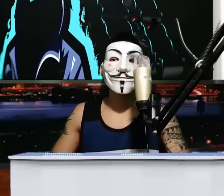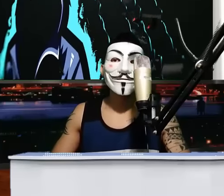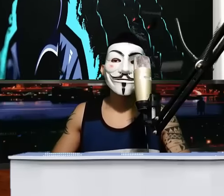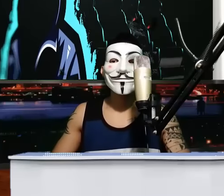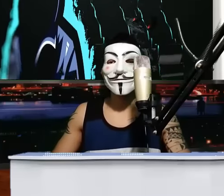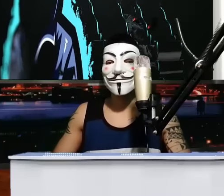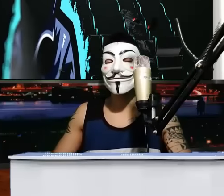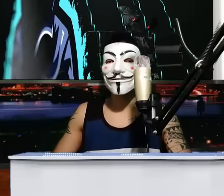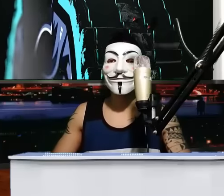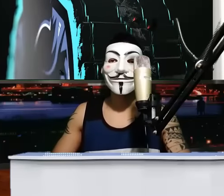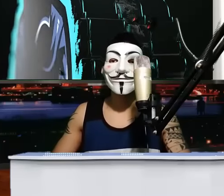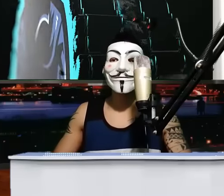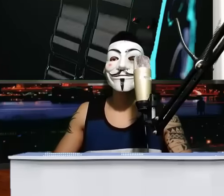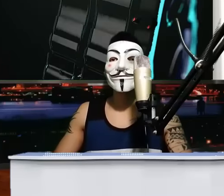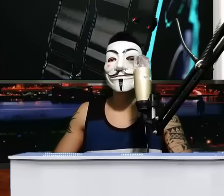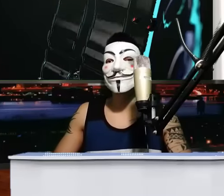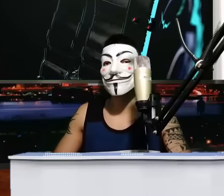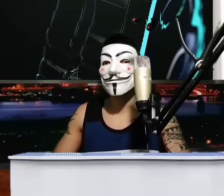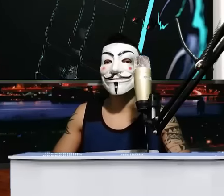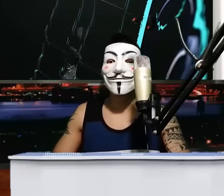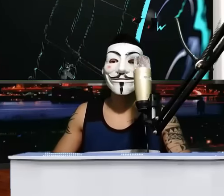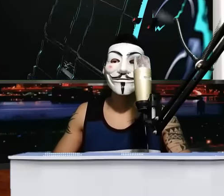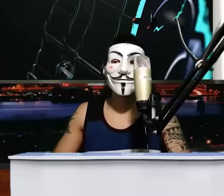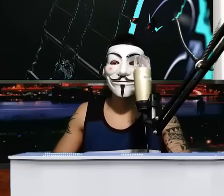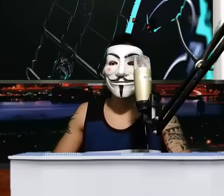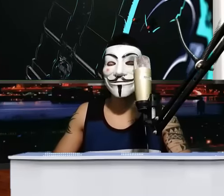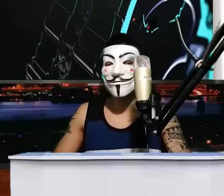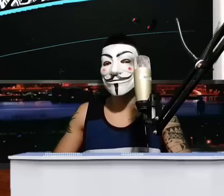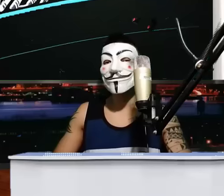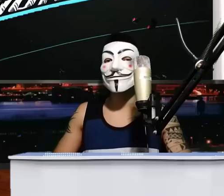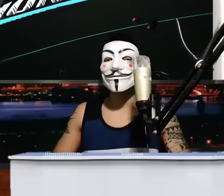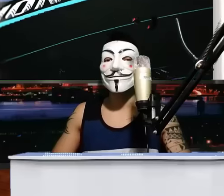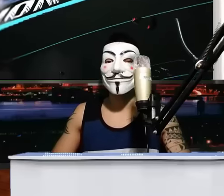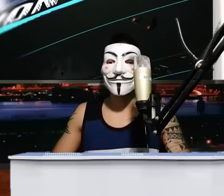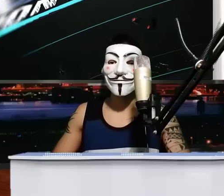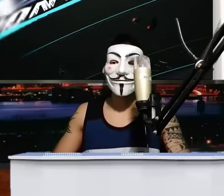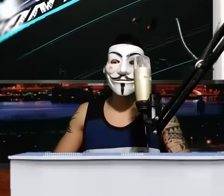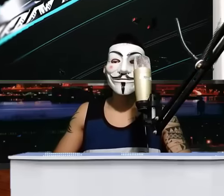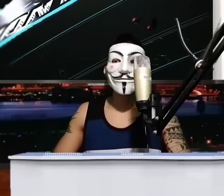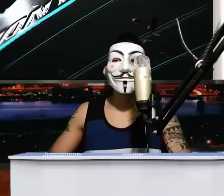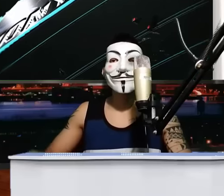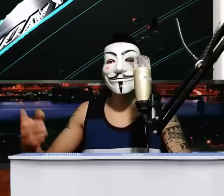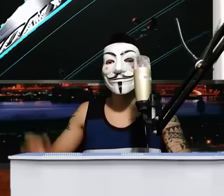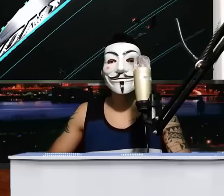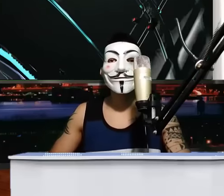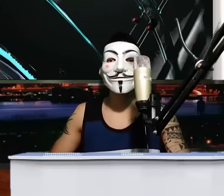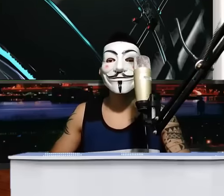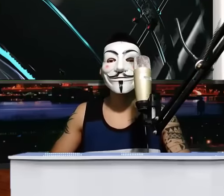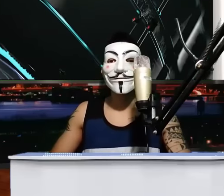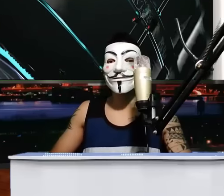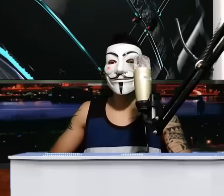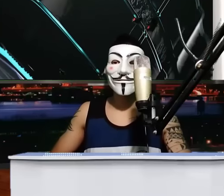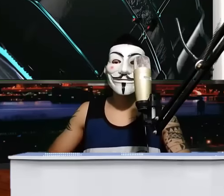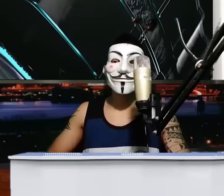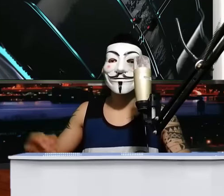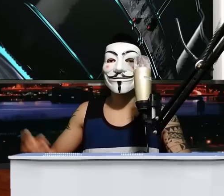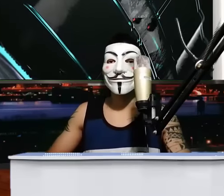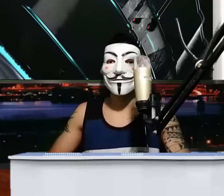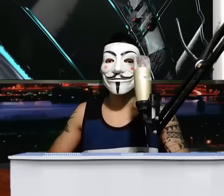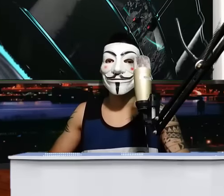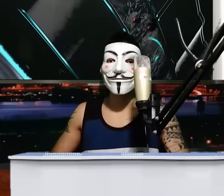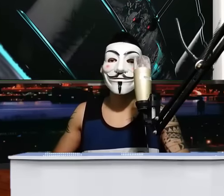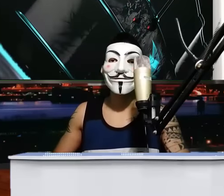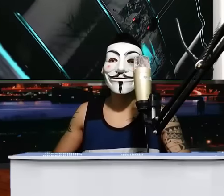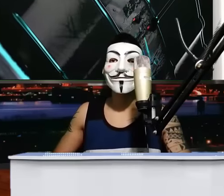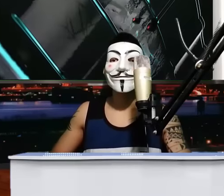sale a decir que el país va para abajo por culpa de los de Nuevas Ideas y que antes estábamos mejor en los 30 años en donde estaba